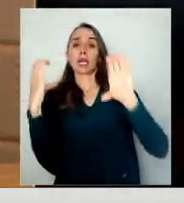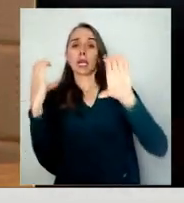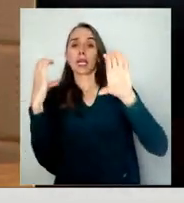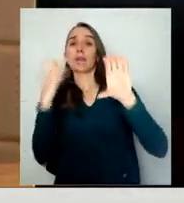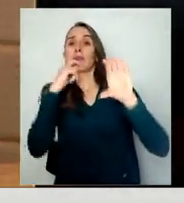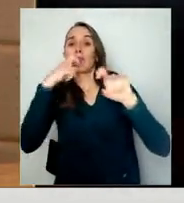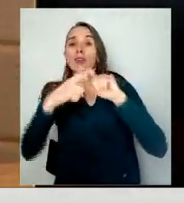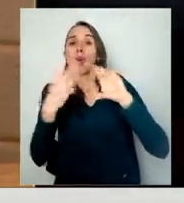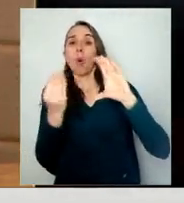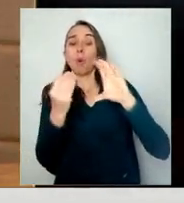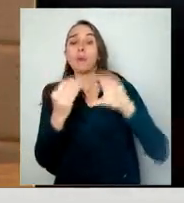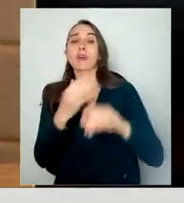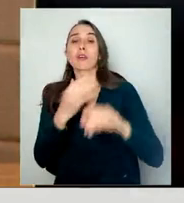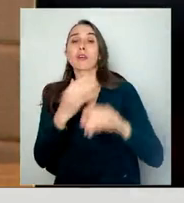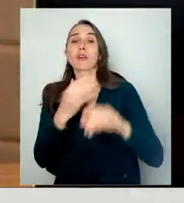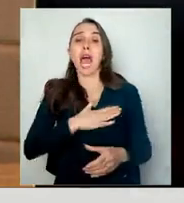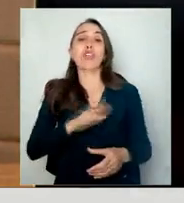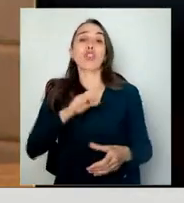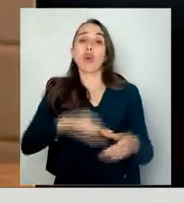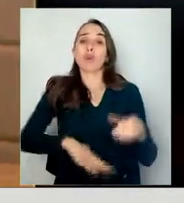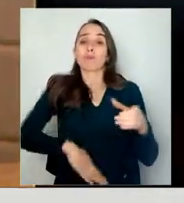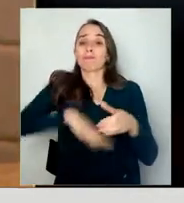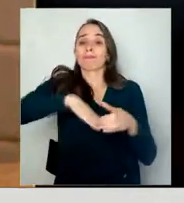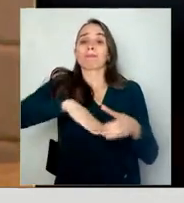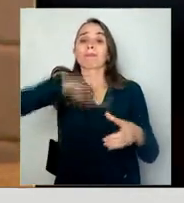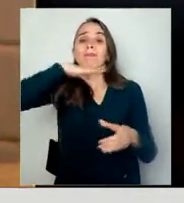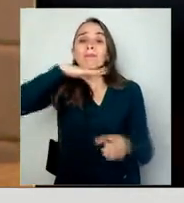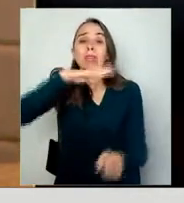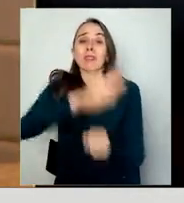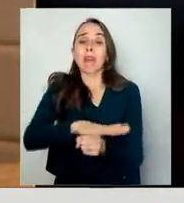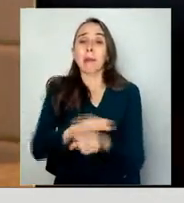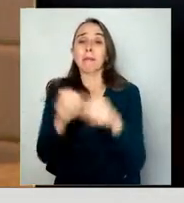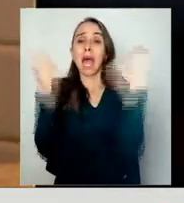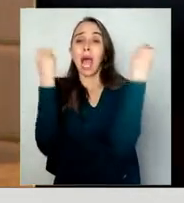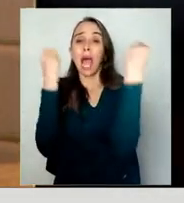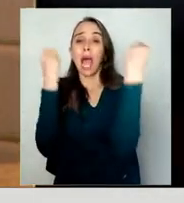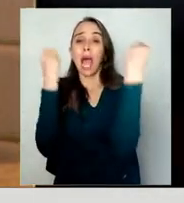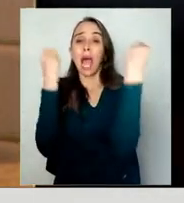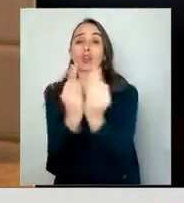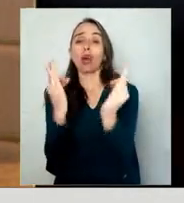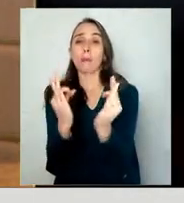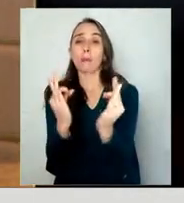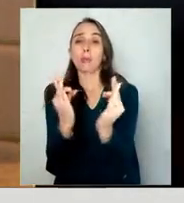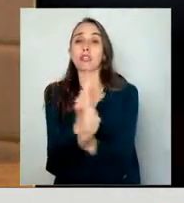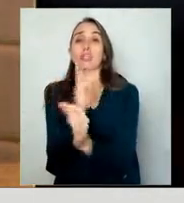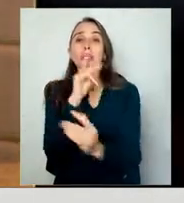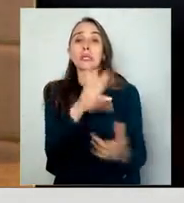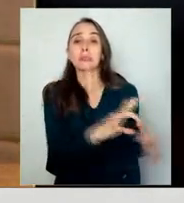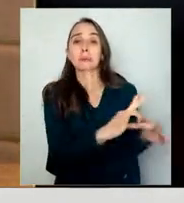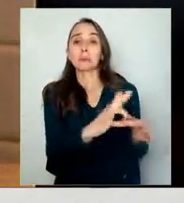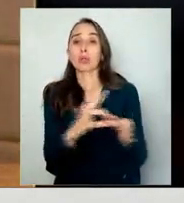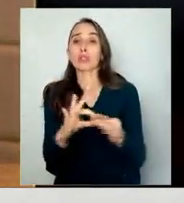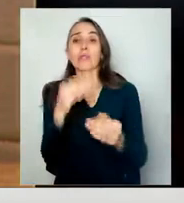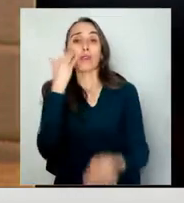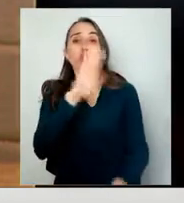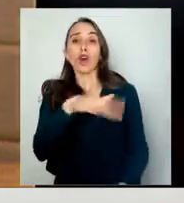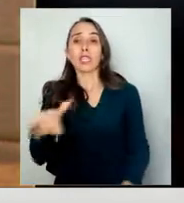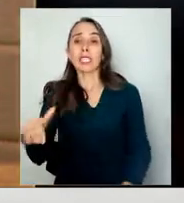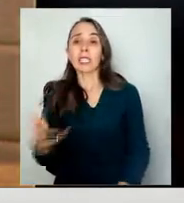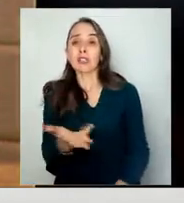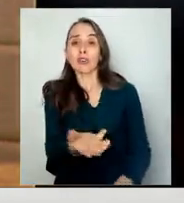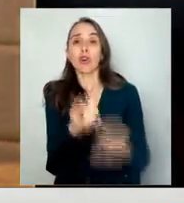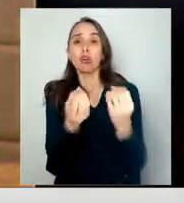tapados e inundados es decir un abandono completo No hay ninguna justificación para que esos niños estén en esas condiciones